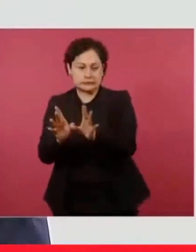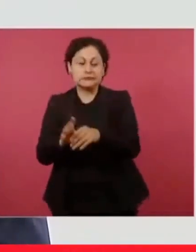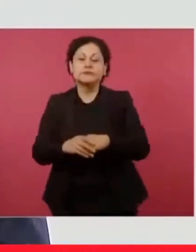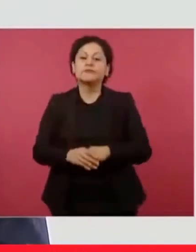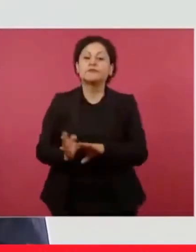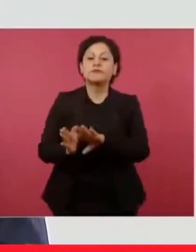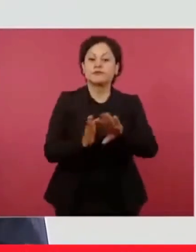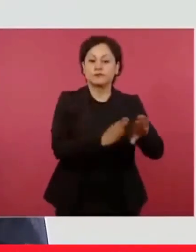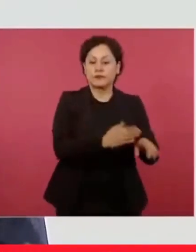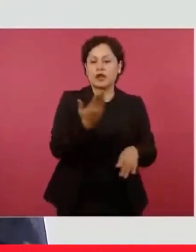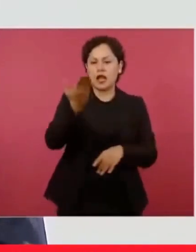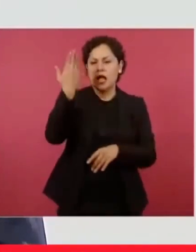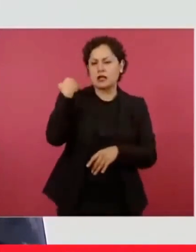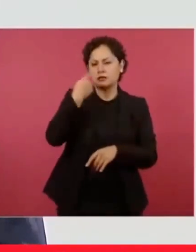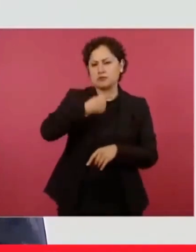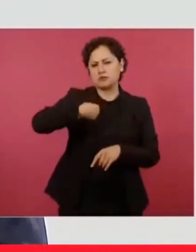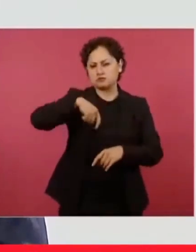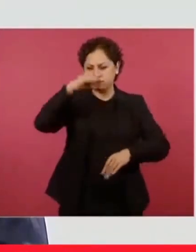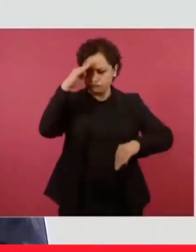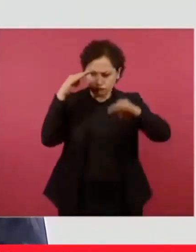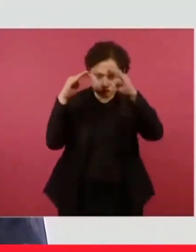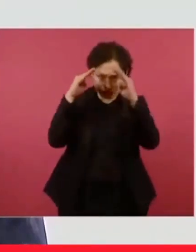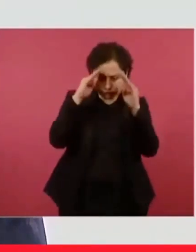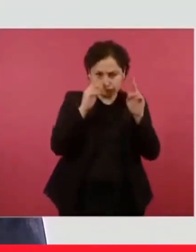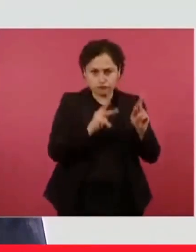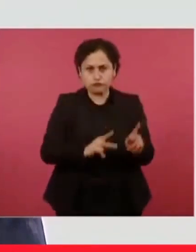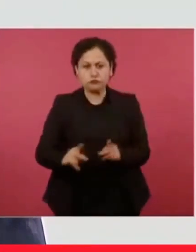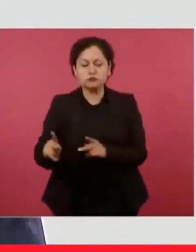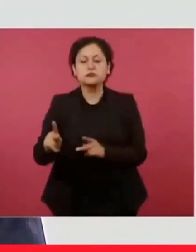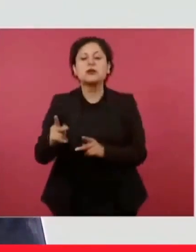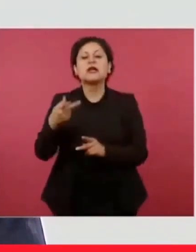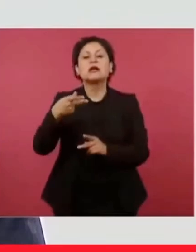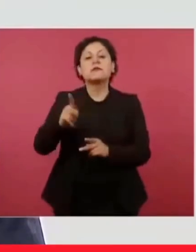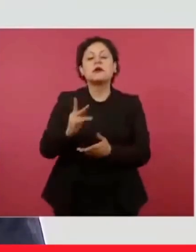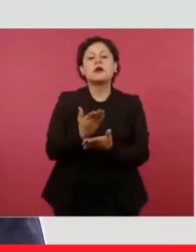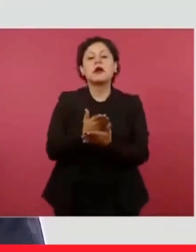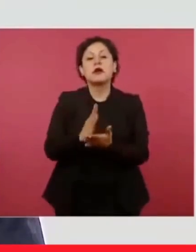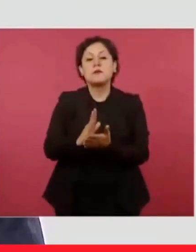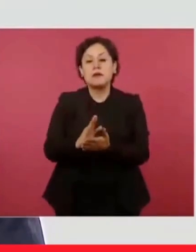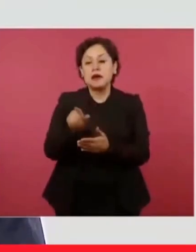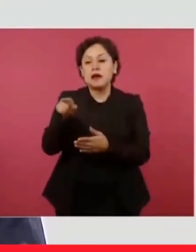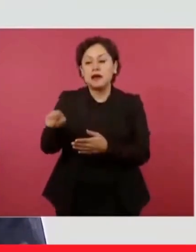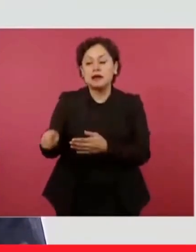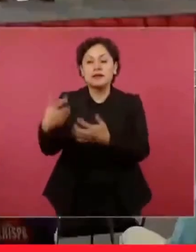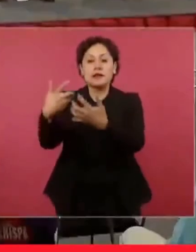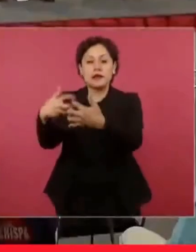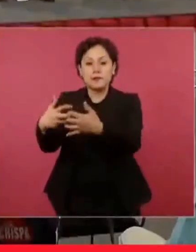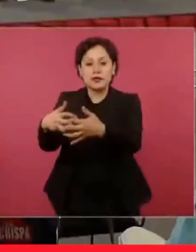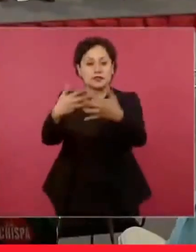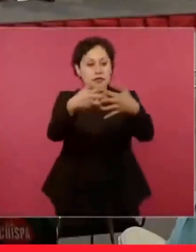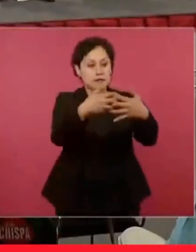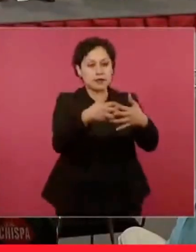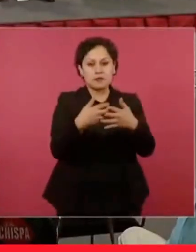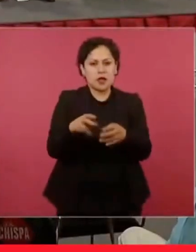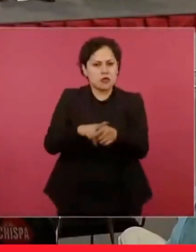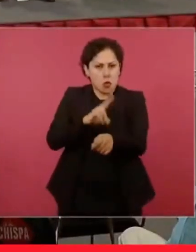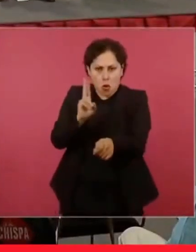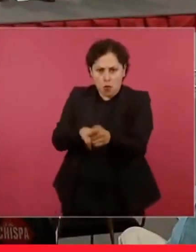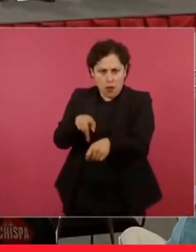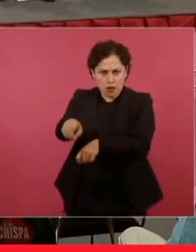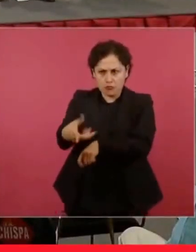cantidad importante de unidades generadoras que estaban en su proceso natural de mantenimiento. Lo que se hace es